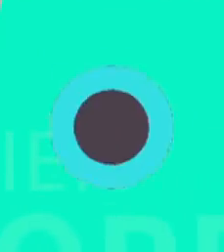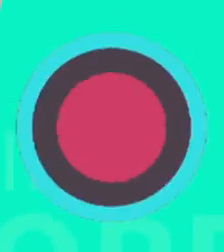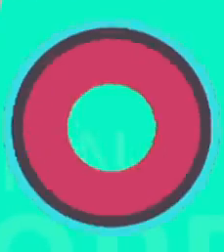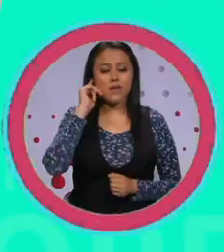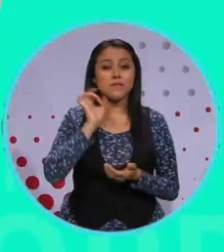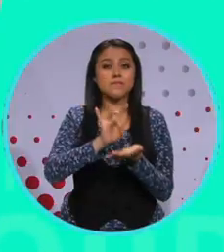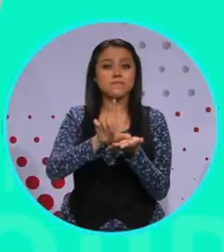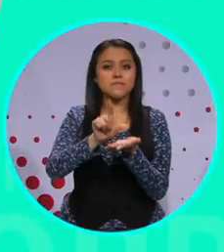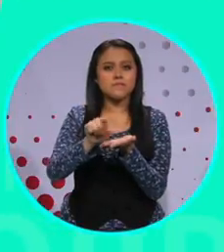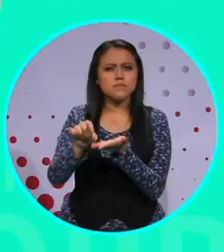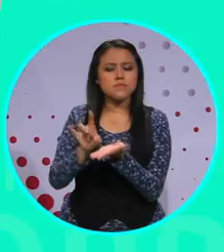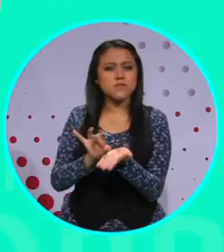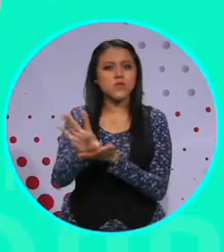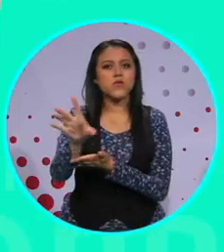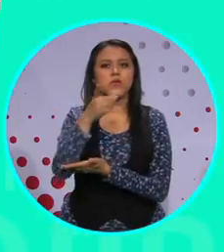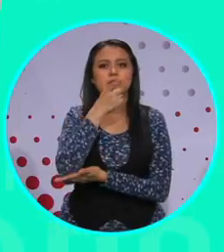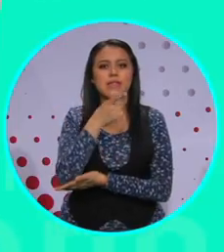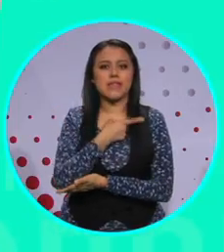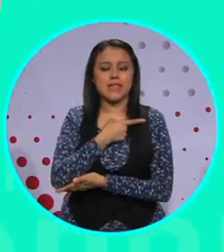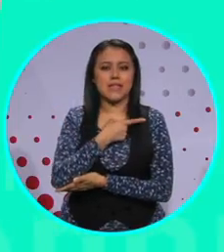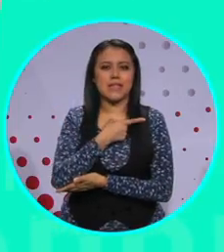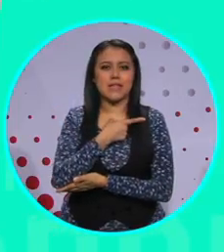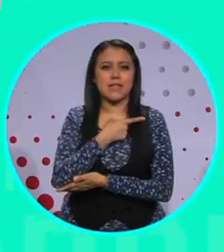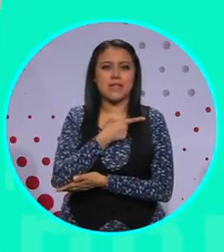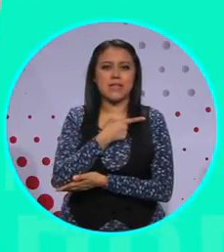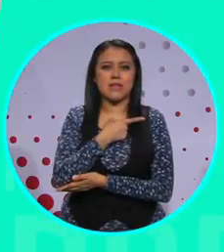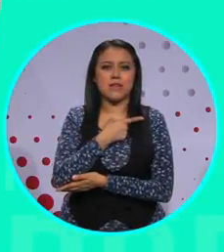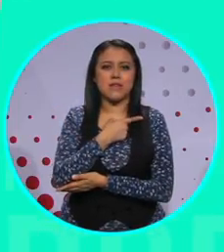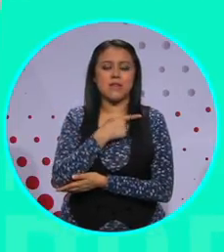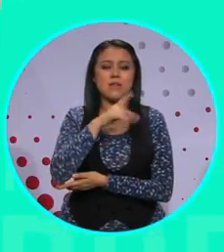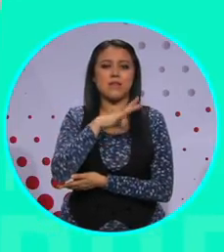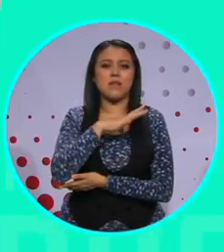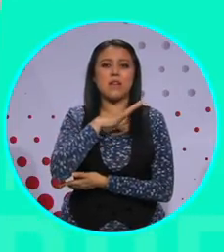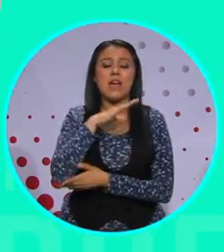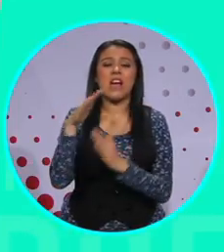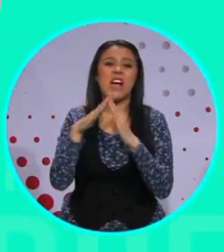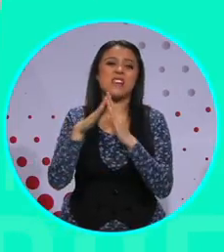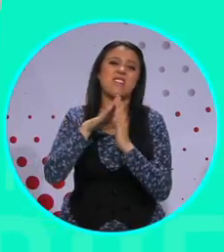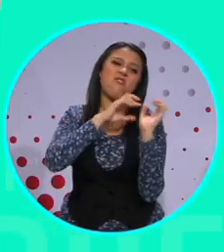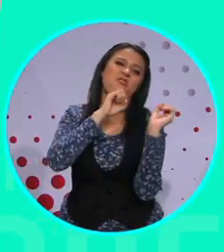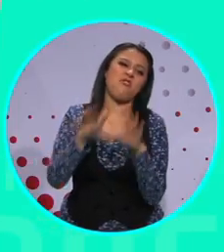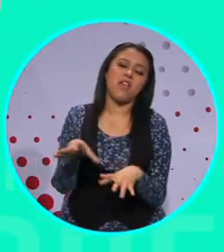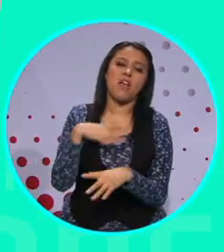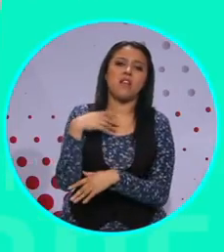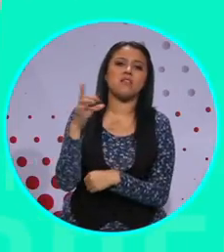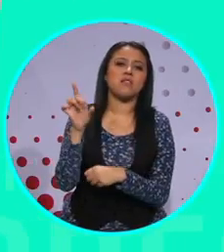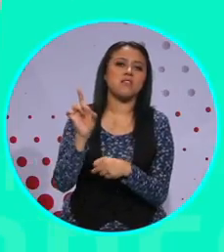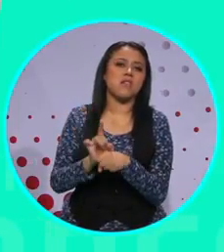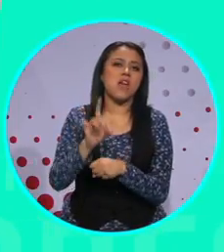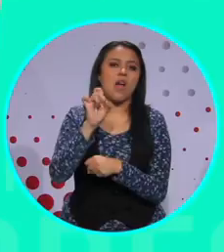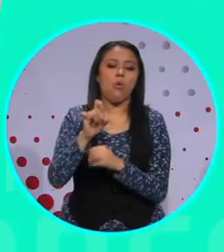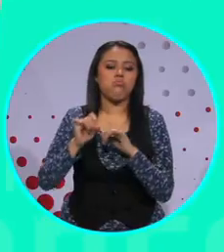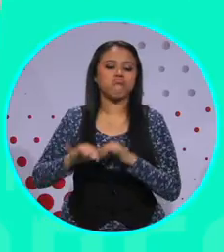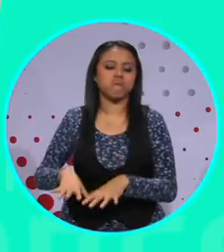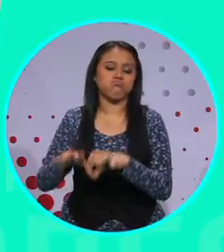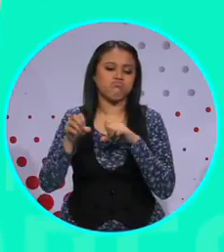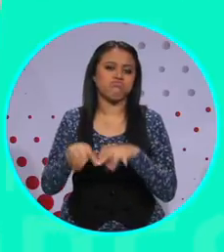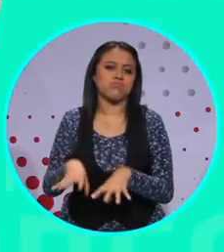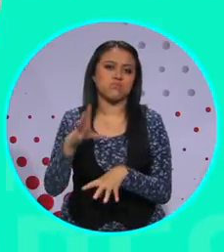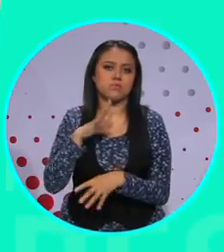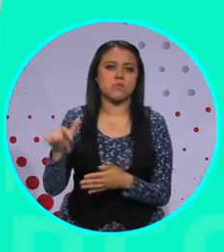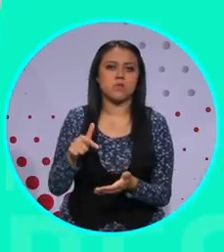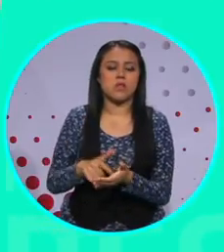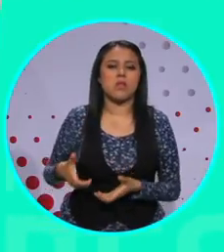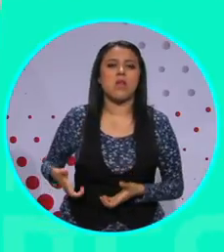tenía un nuevo mensaje para mi casa en aparente abandono lleva días con fuga de agua se encuentra en la